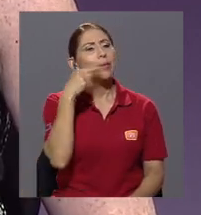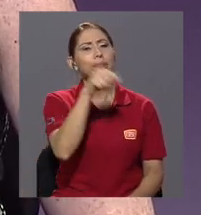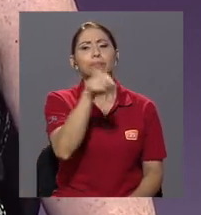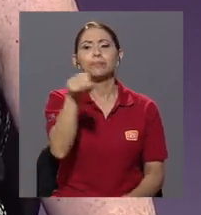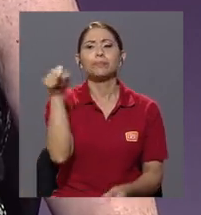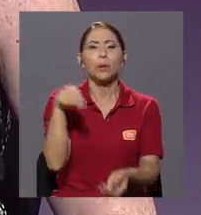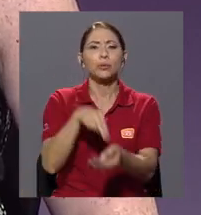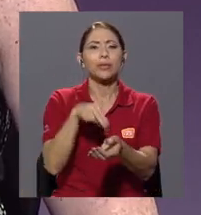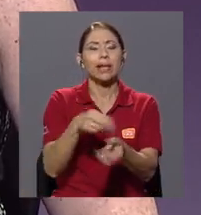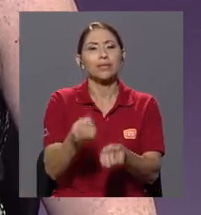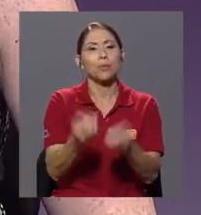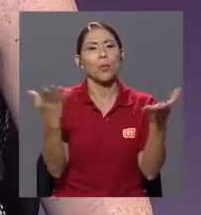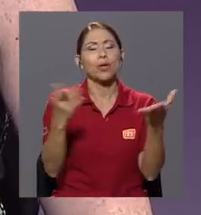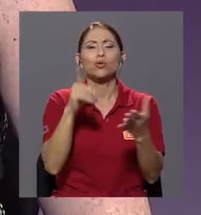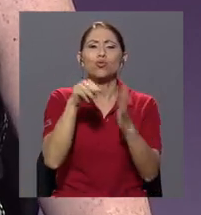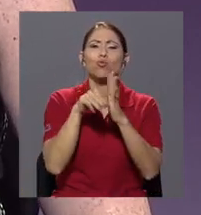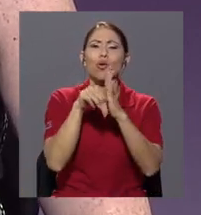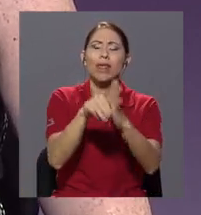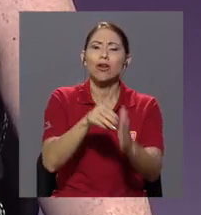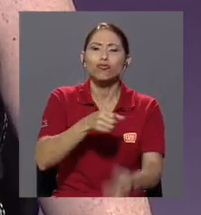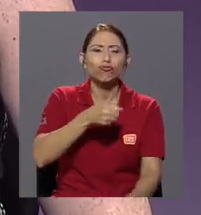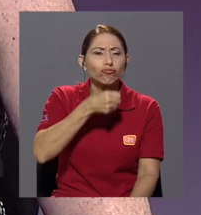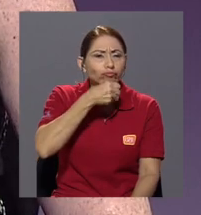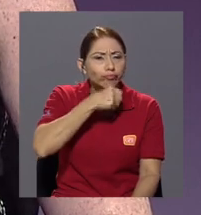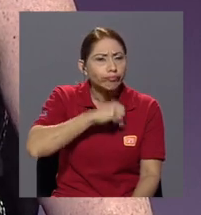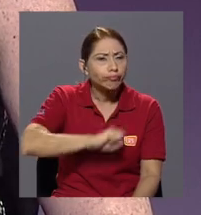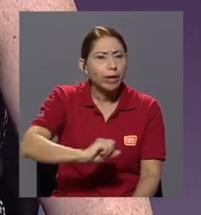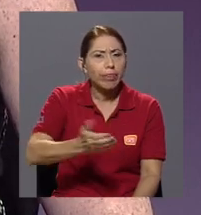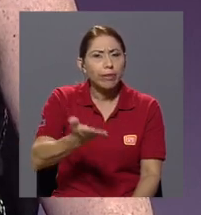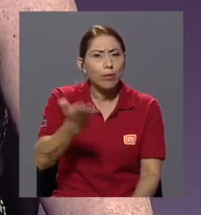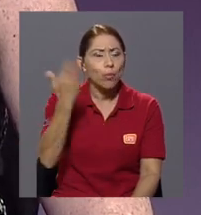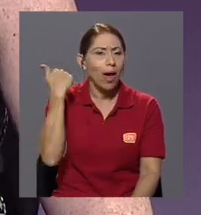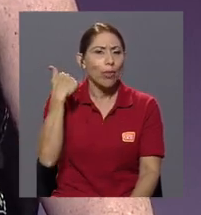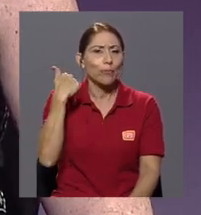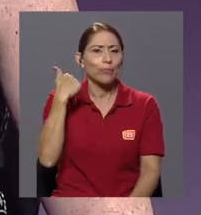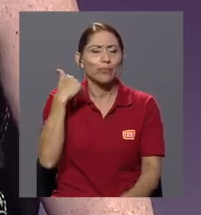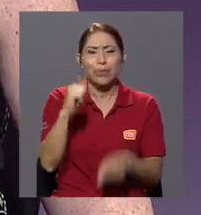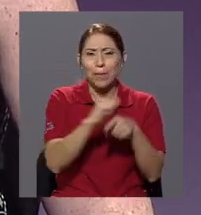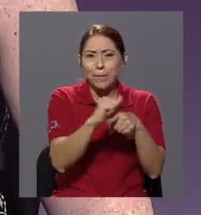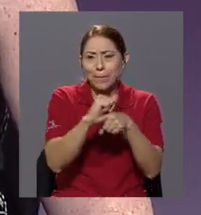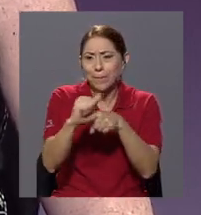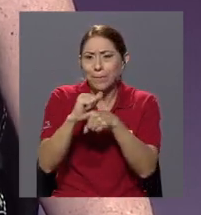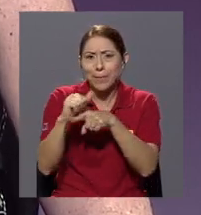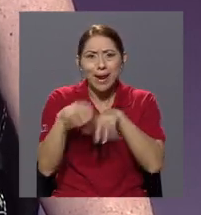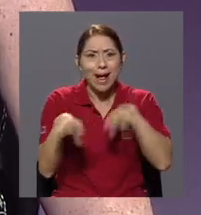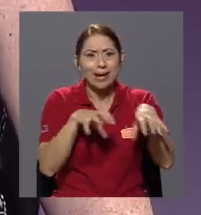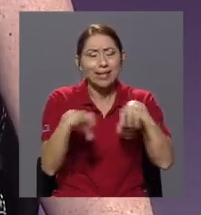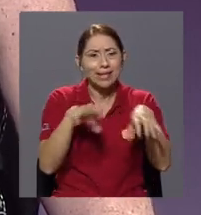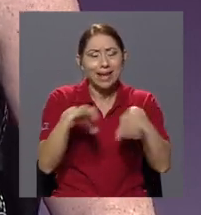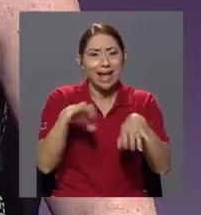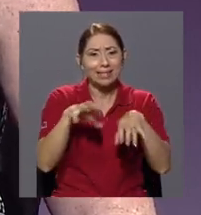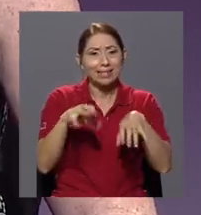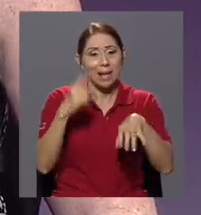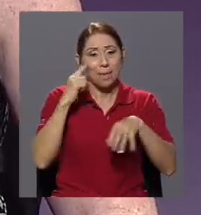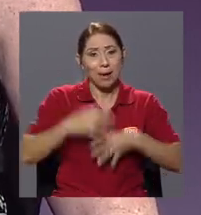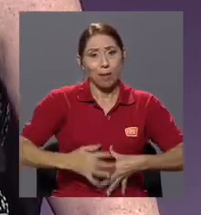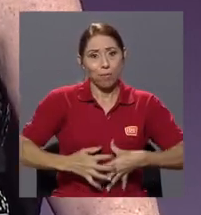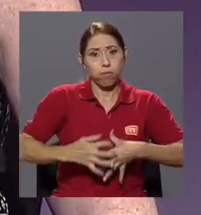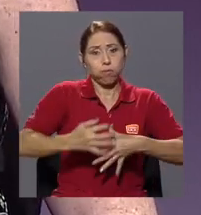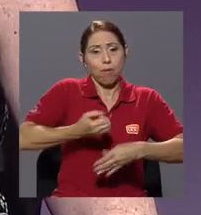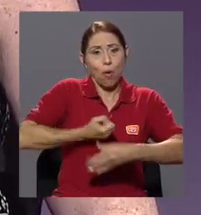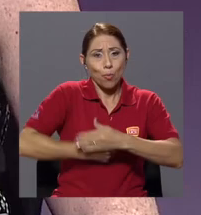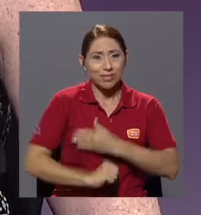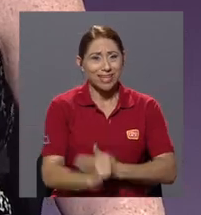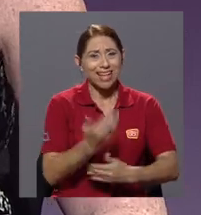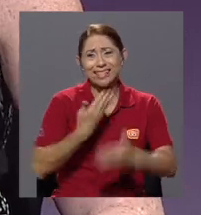públicos era un modelo totalmente anticuado prácticas obstétricas que ya es hace